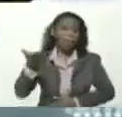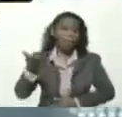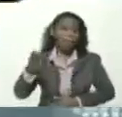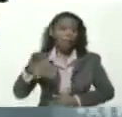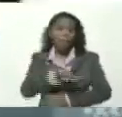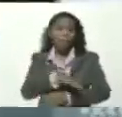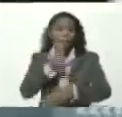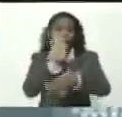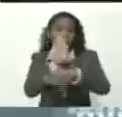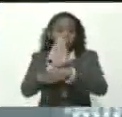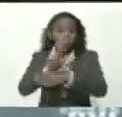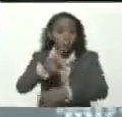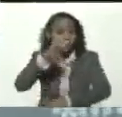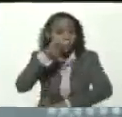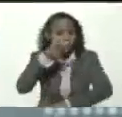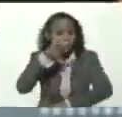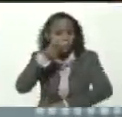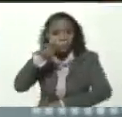custodian,